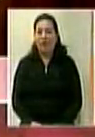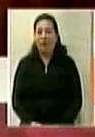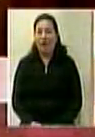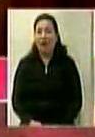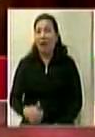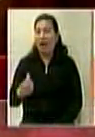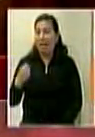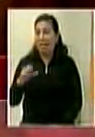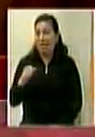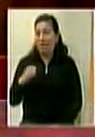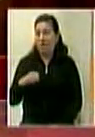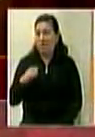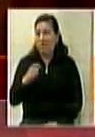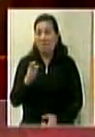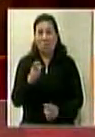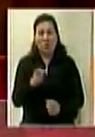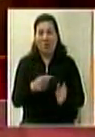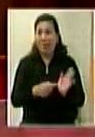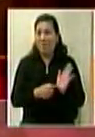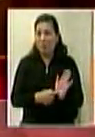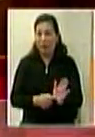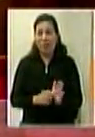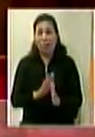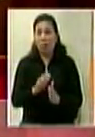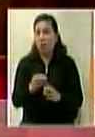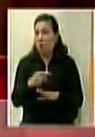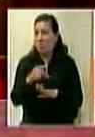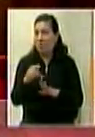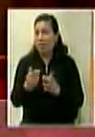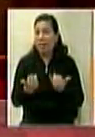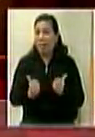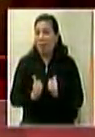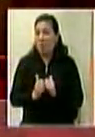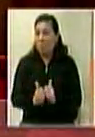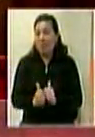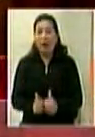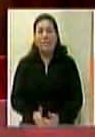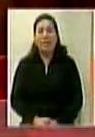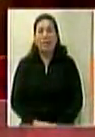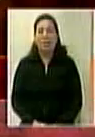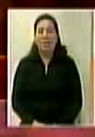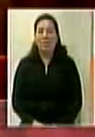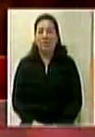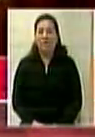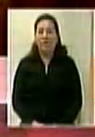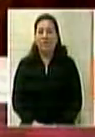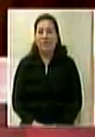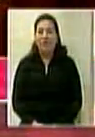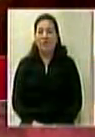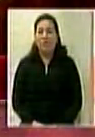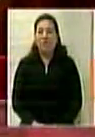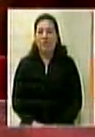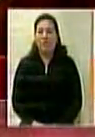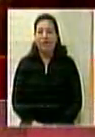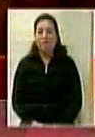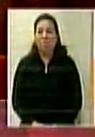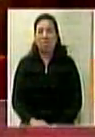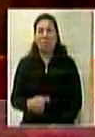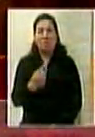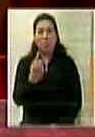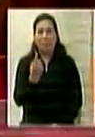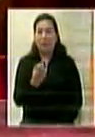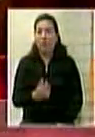señores alcaldes, funcionarios presentes y todos los profesionales que acompañan a nivel nacional. En primer